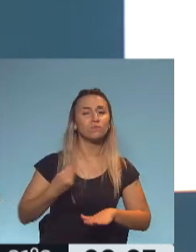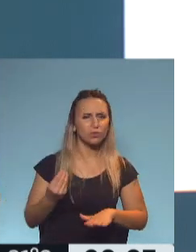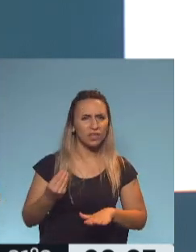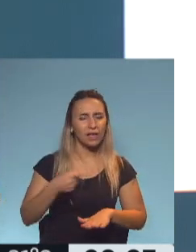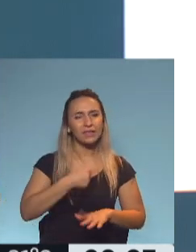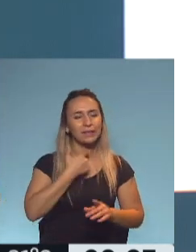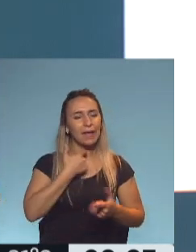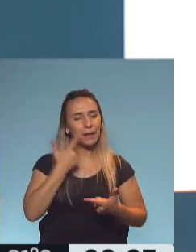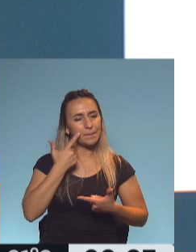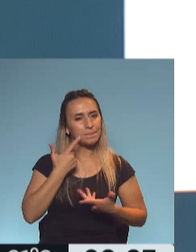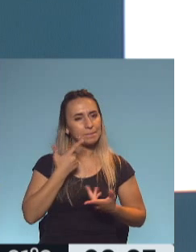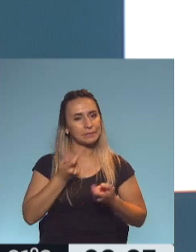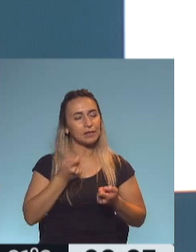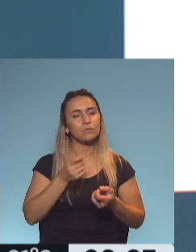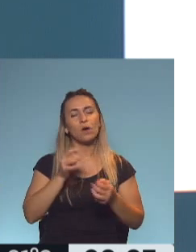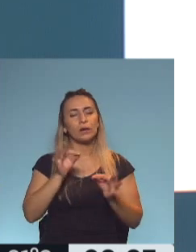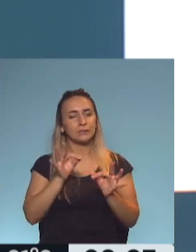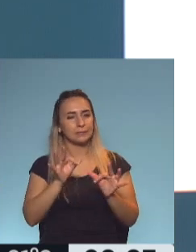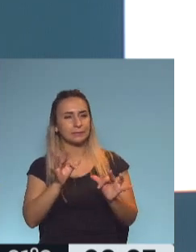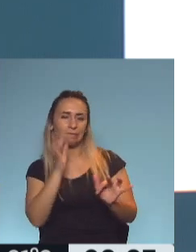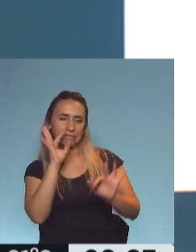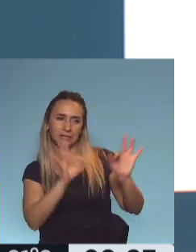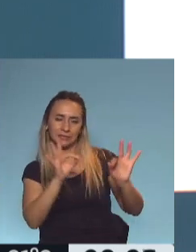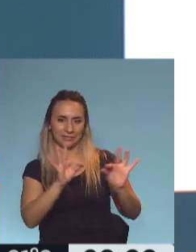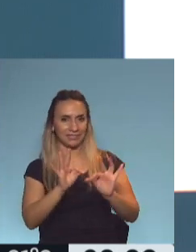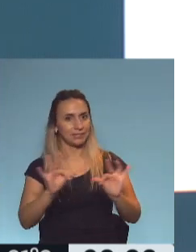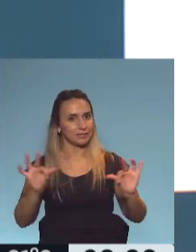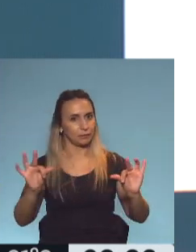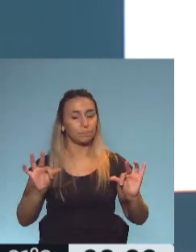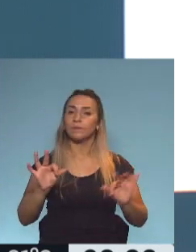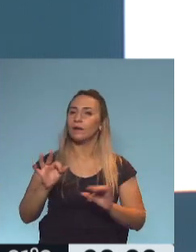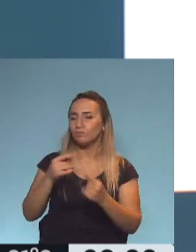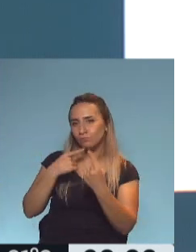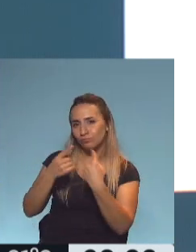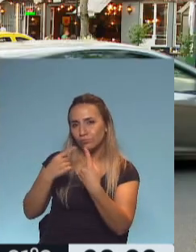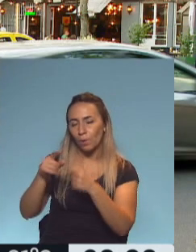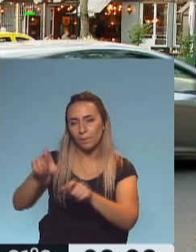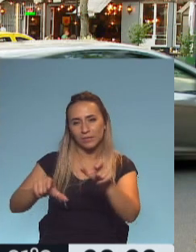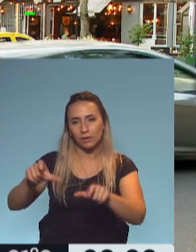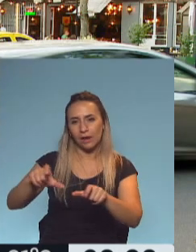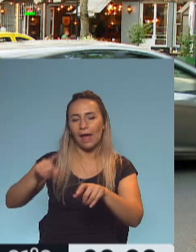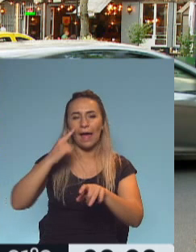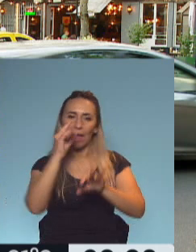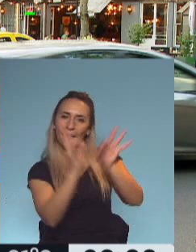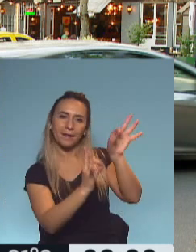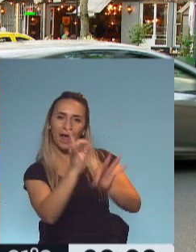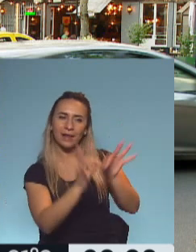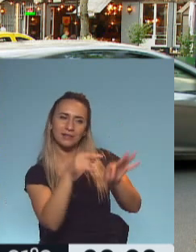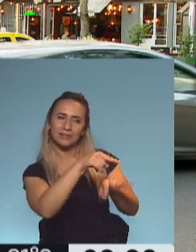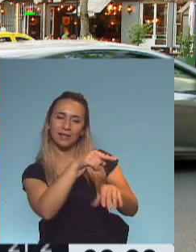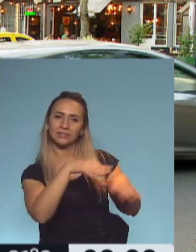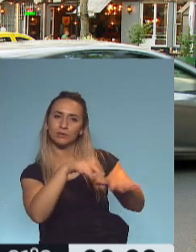haciendo. Ahí entras en una línea muy finita, que es cuando si vos hablas con politólogos o con semiólogos dicen, bueno, ninguno recomienda